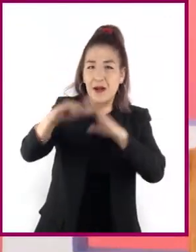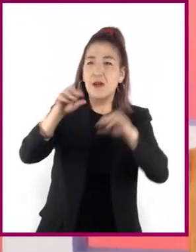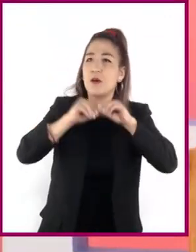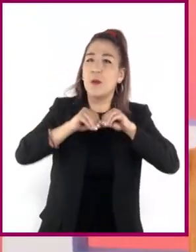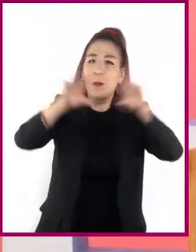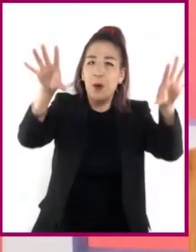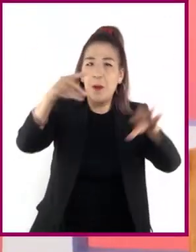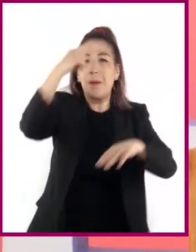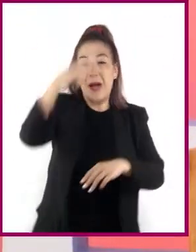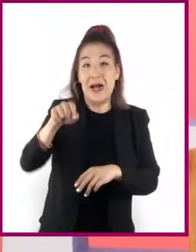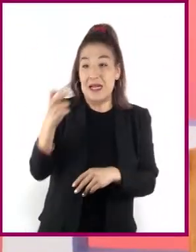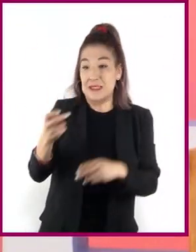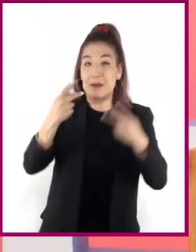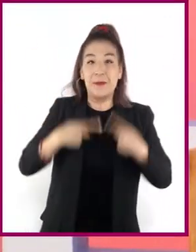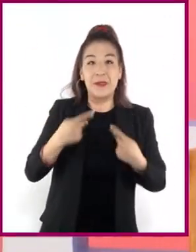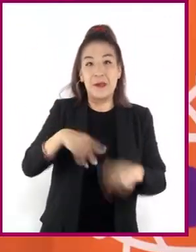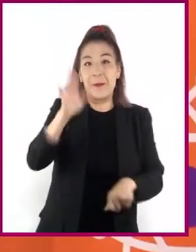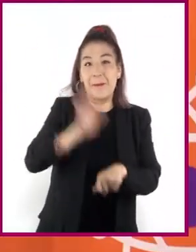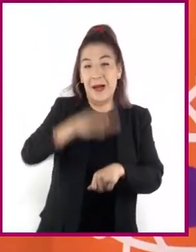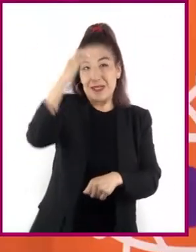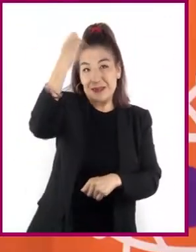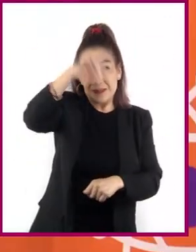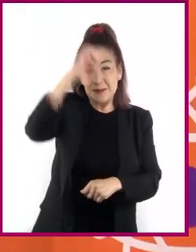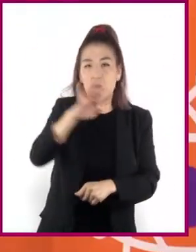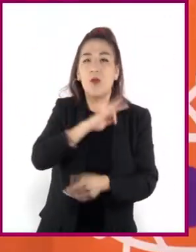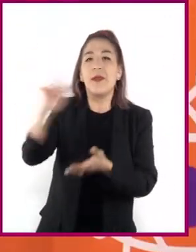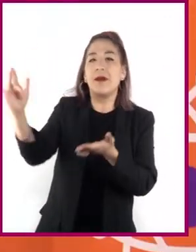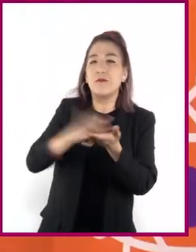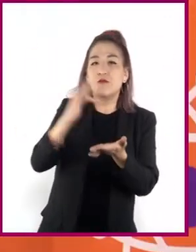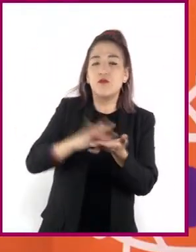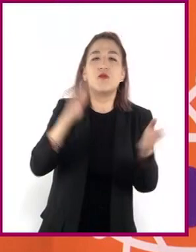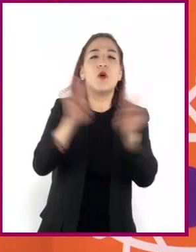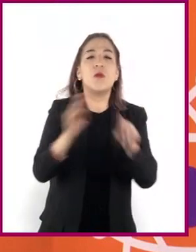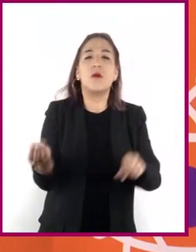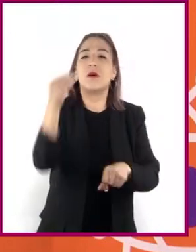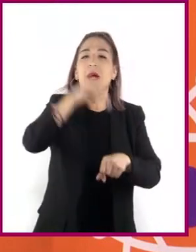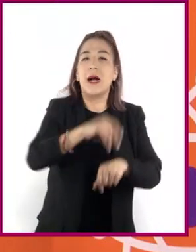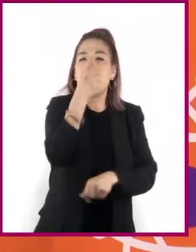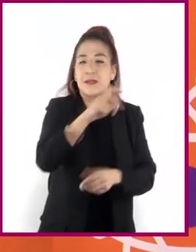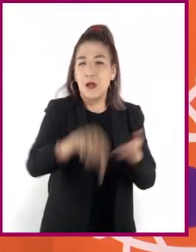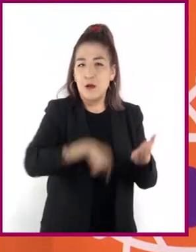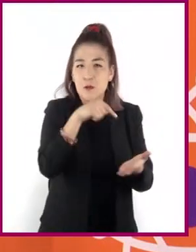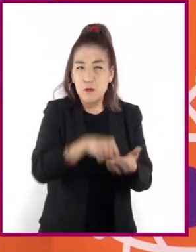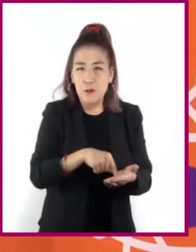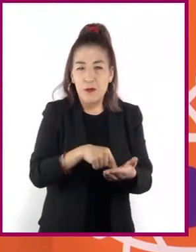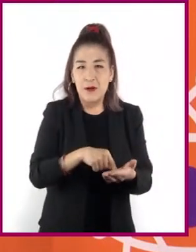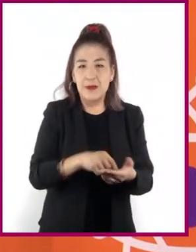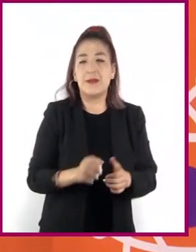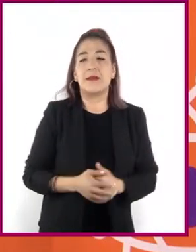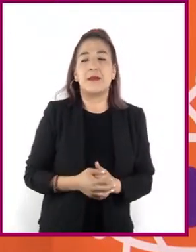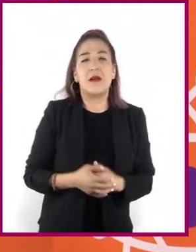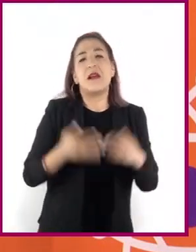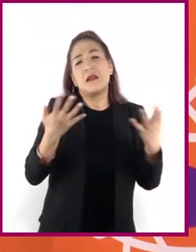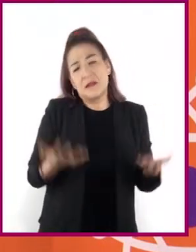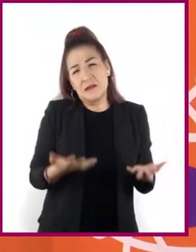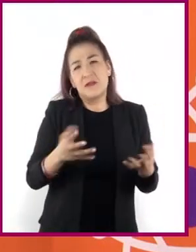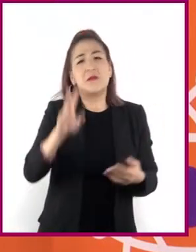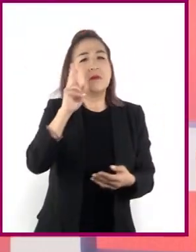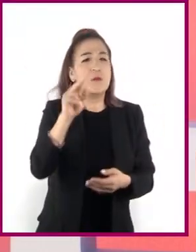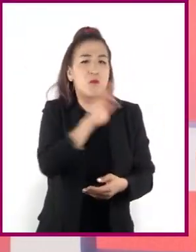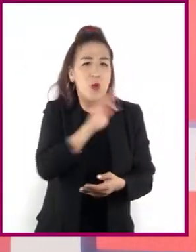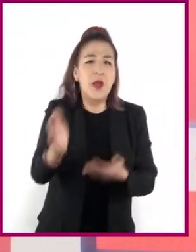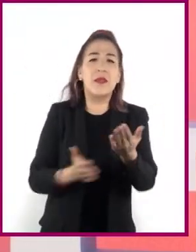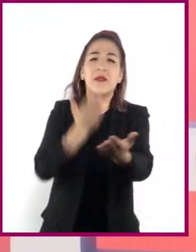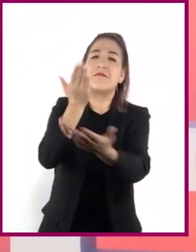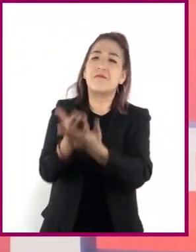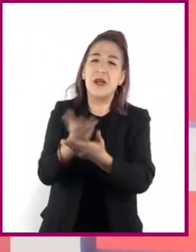quienes nos apoyen en la gestión y administración del espacio en la plataforma regularmente les pedirían